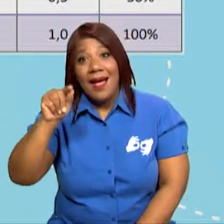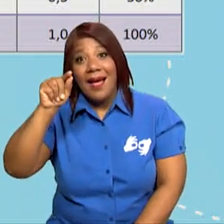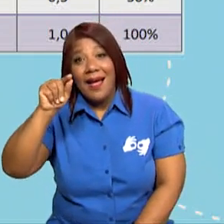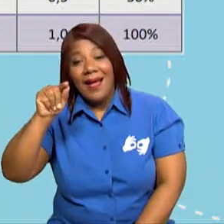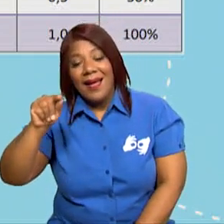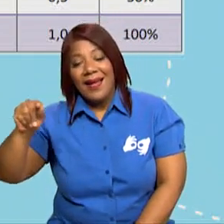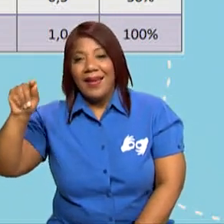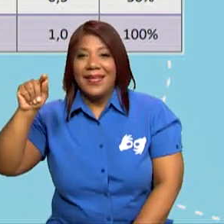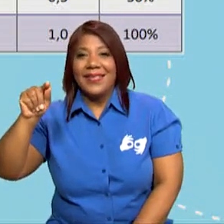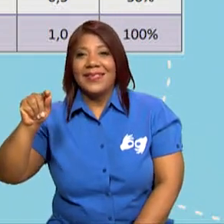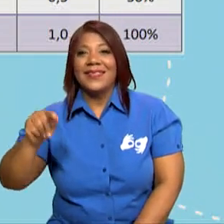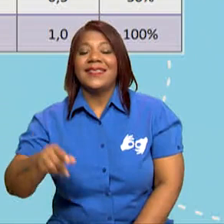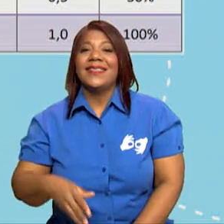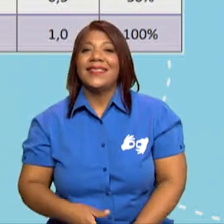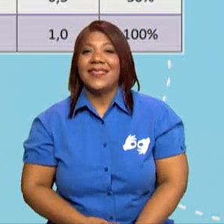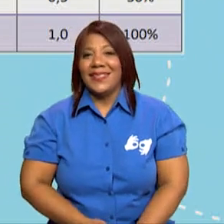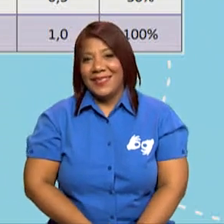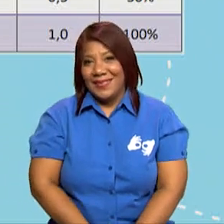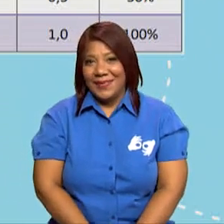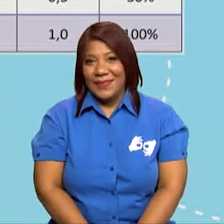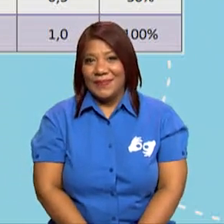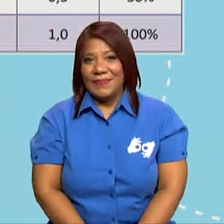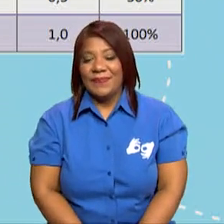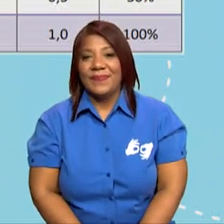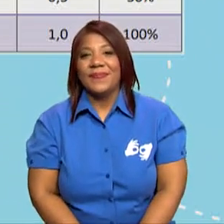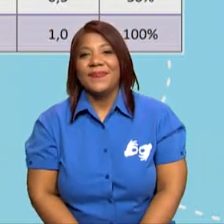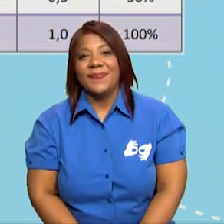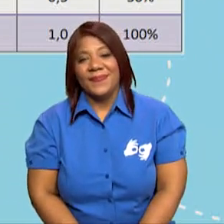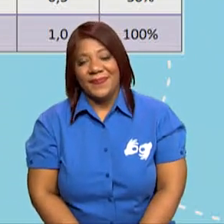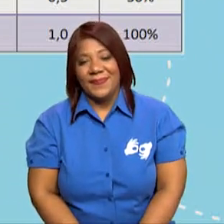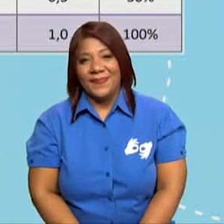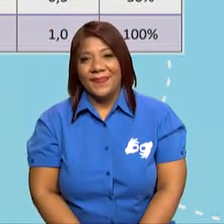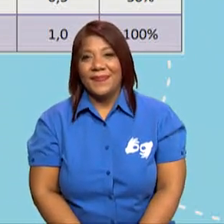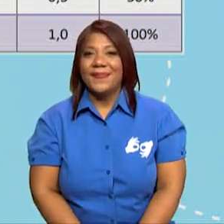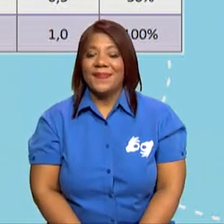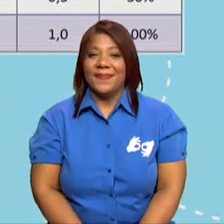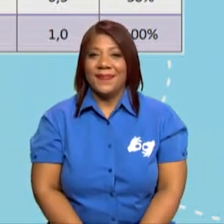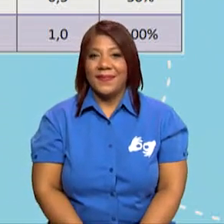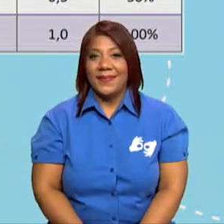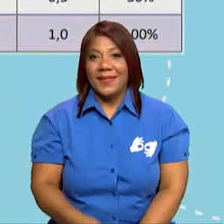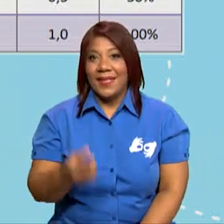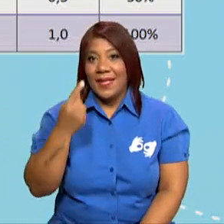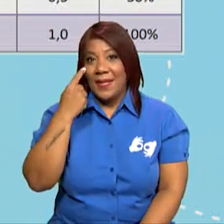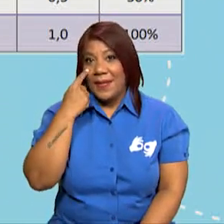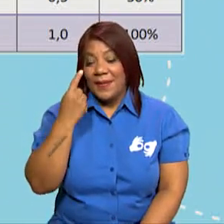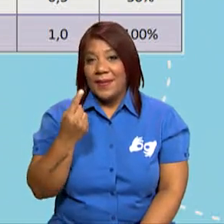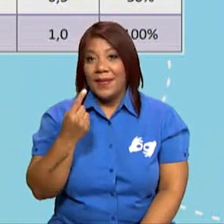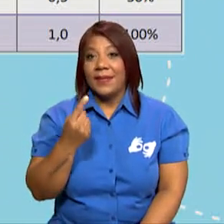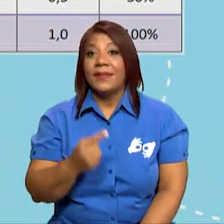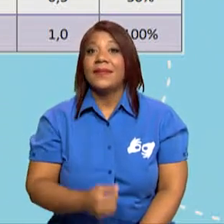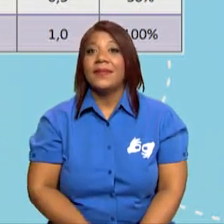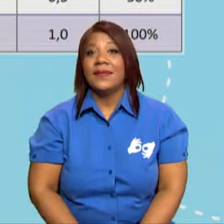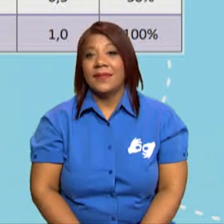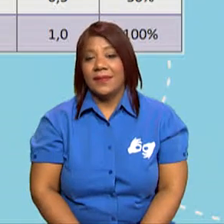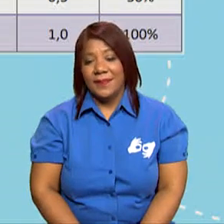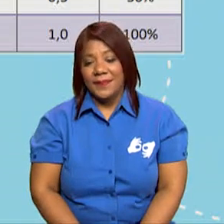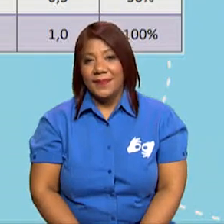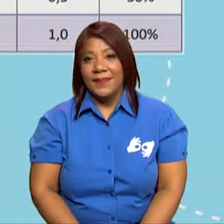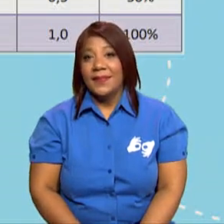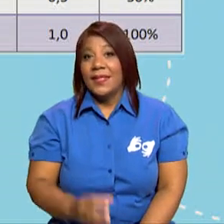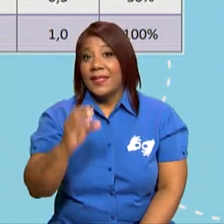2. El espacio que me queda vacío lo completo con 0. ¿Ahora qué número tengo, Fluffy?